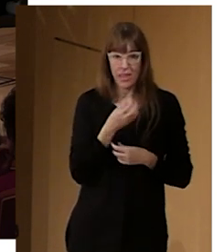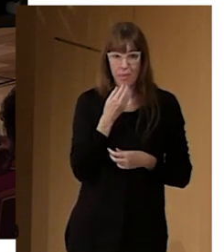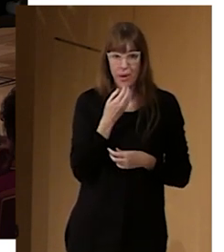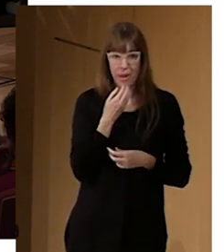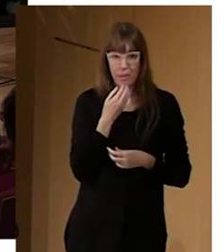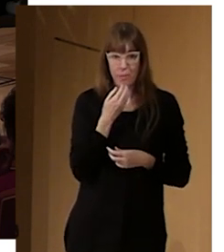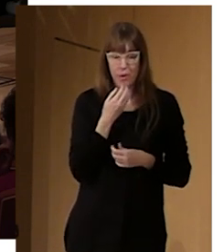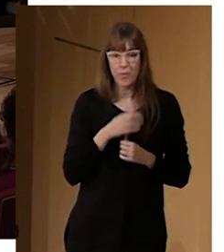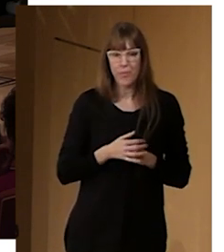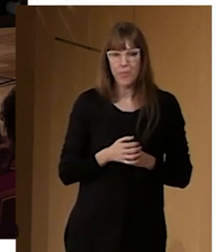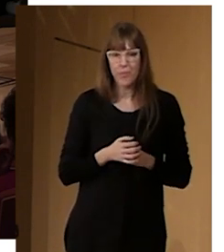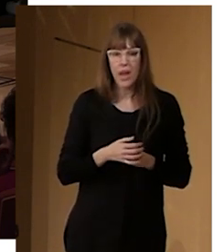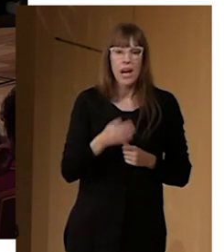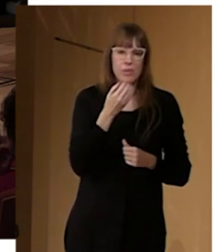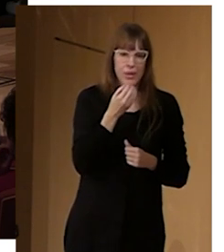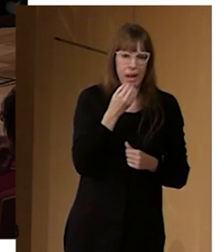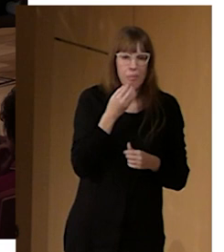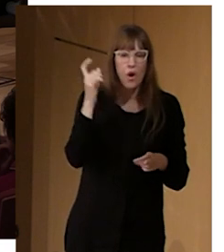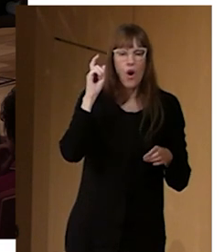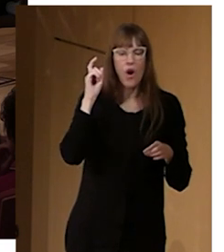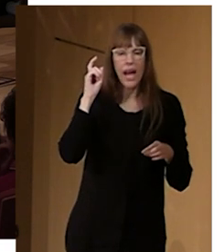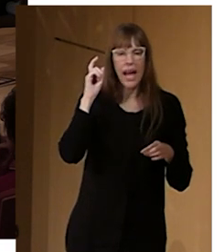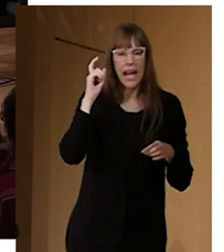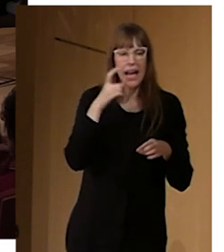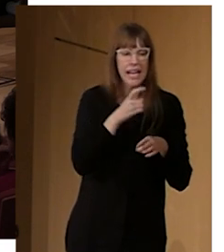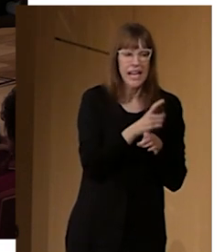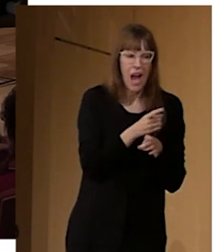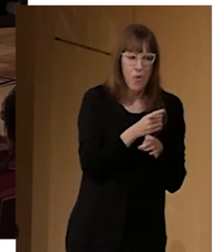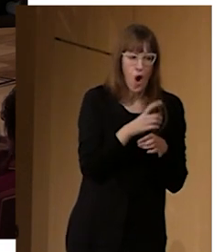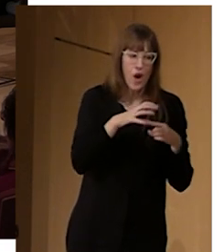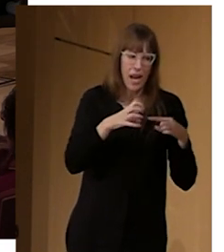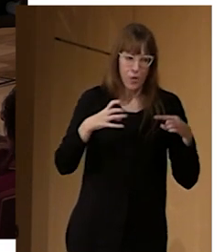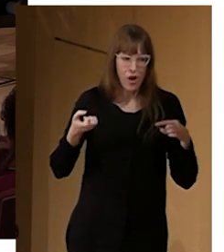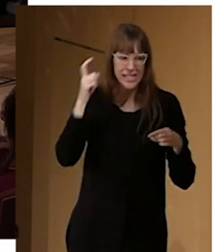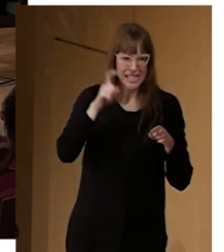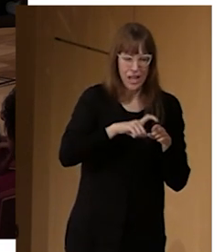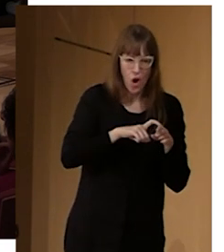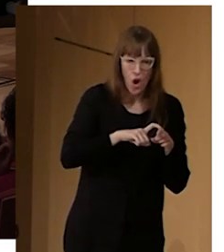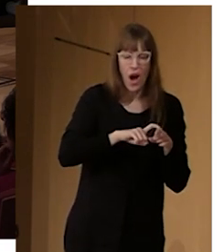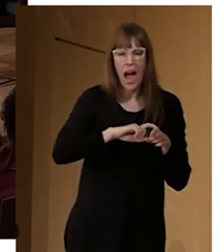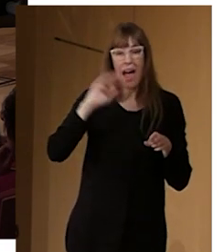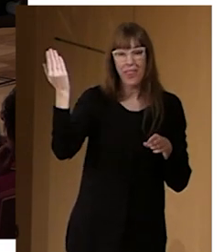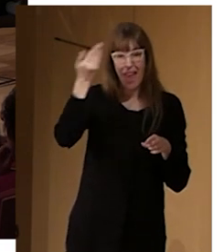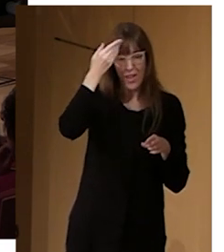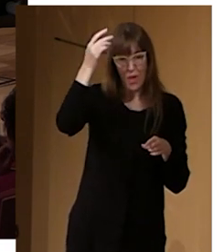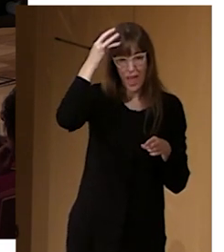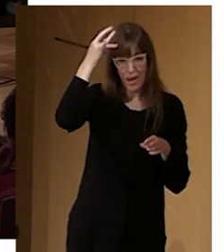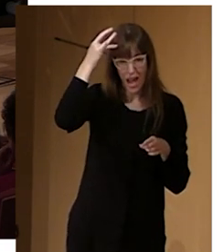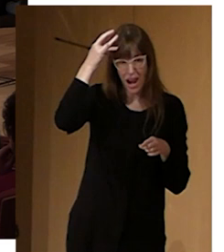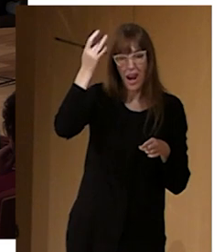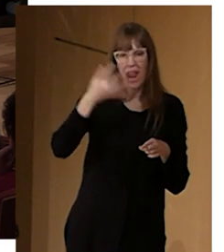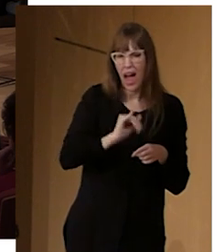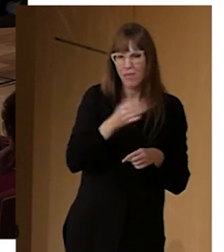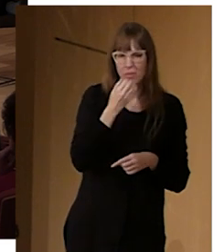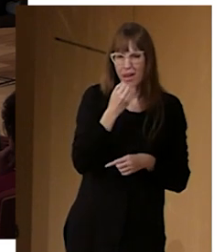invencibles en el plado es una neuropsicóloga que es especialista en en temas de daño cerebral adquirido y que pues trabajando con ella